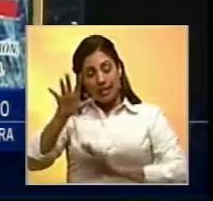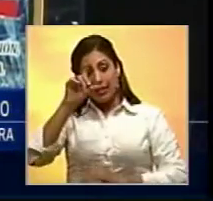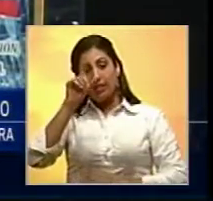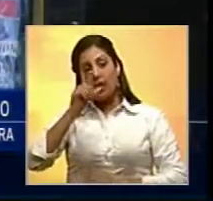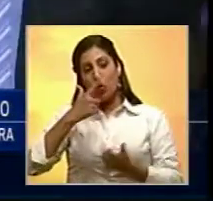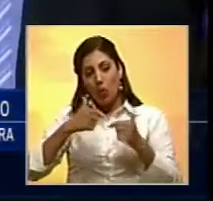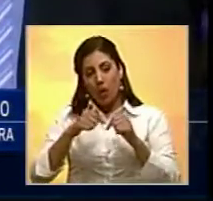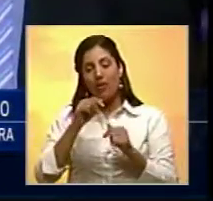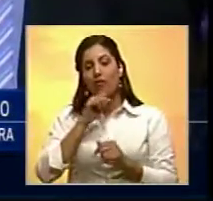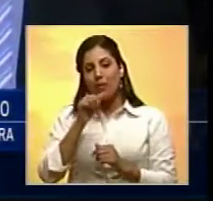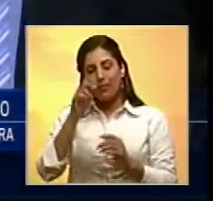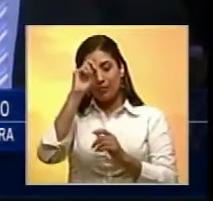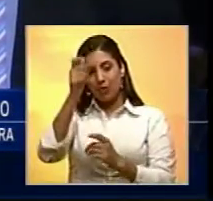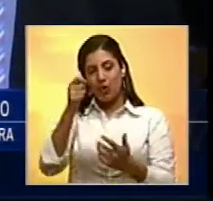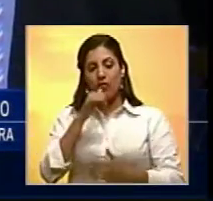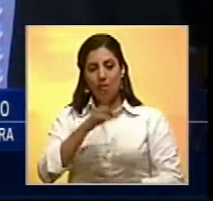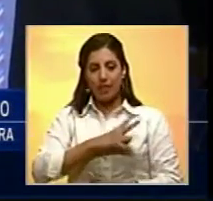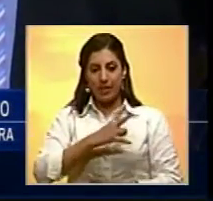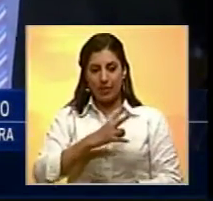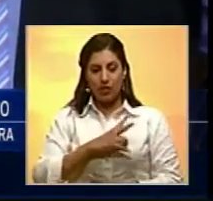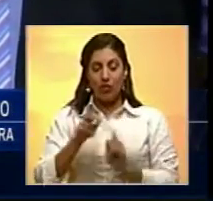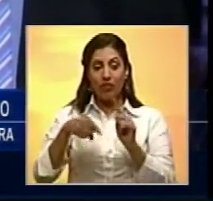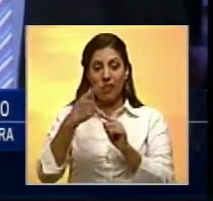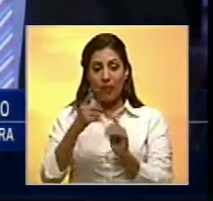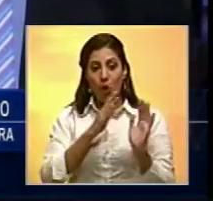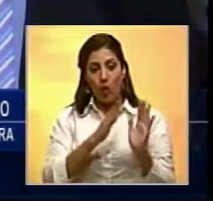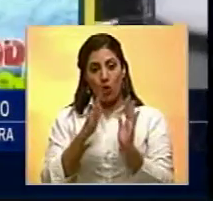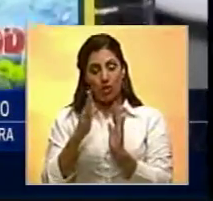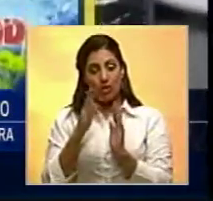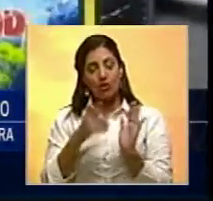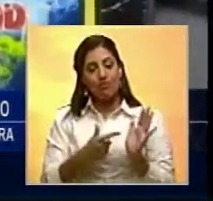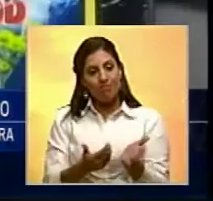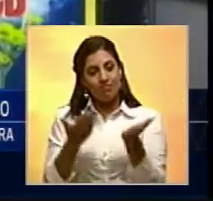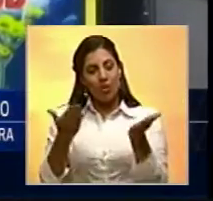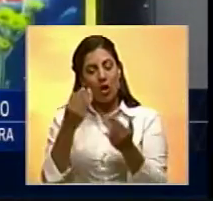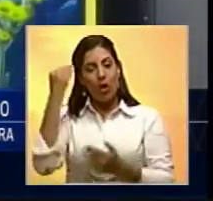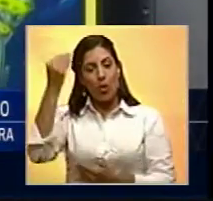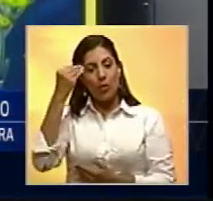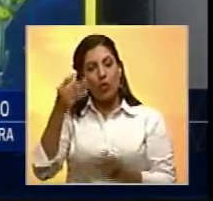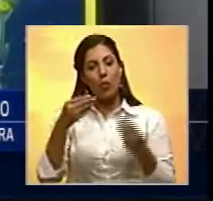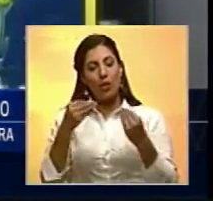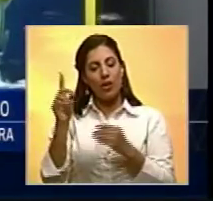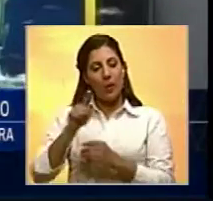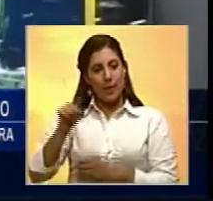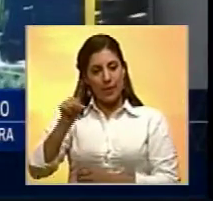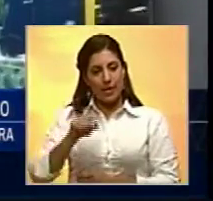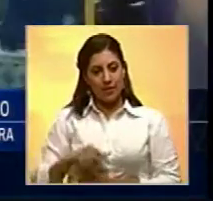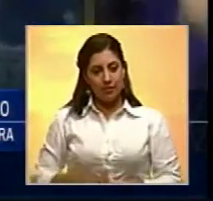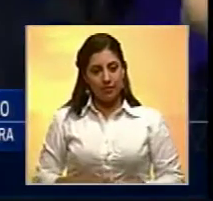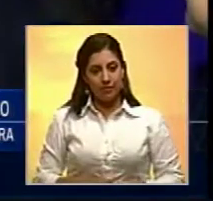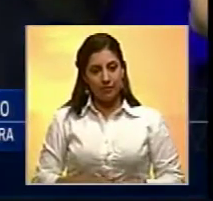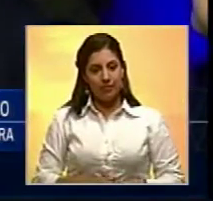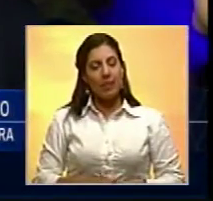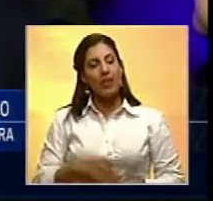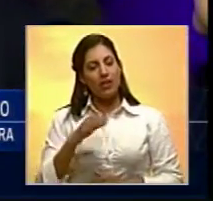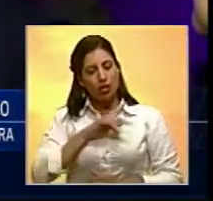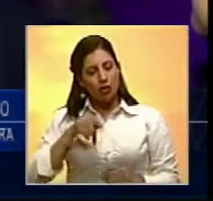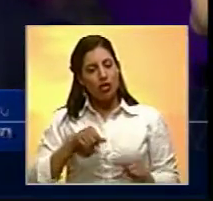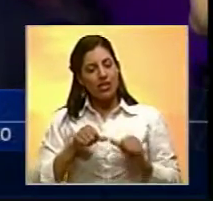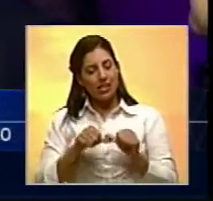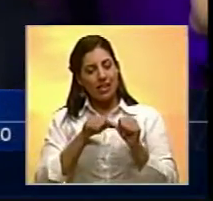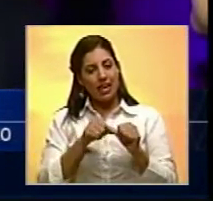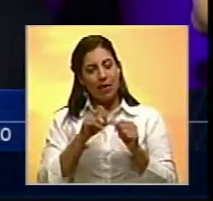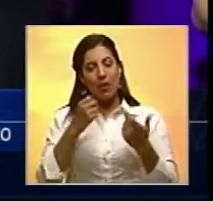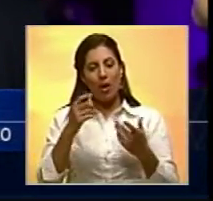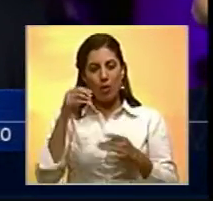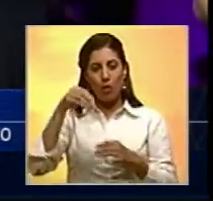premio Cóndor de Oro fue homenajeado Noticiero Venevisión luego de que la organización pulsara la opinión pública por varios meses. Se llevó a cabo pues este